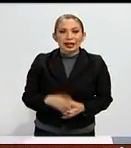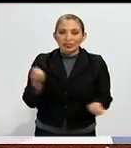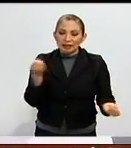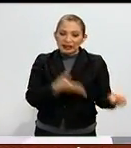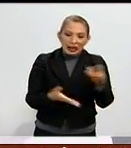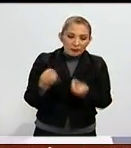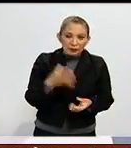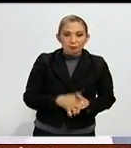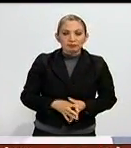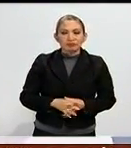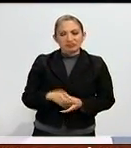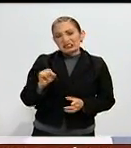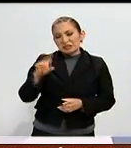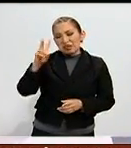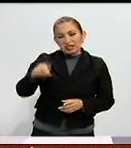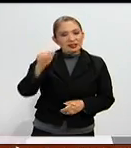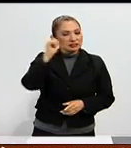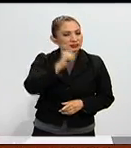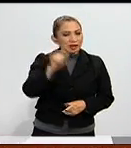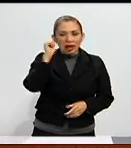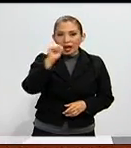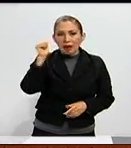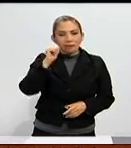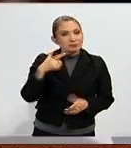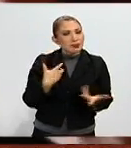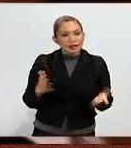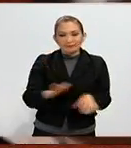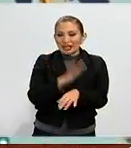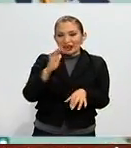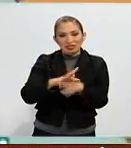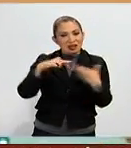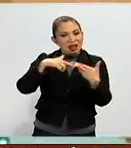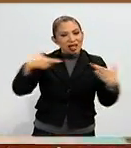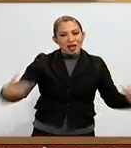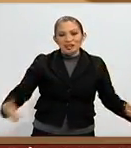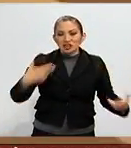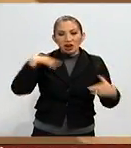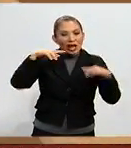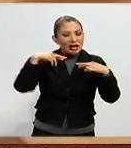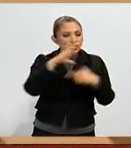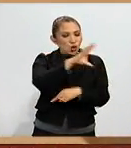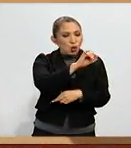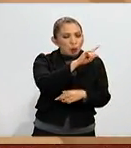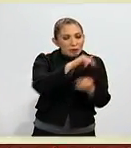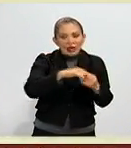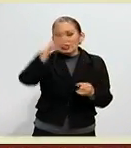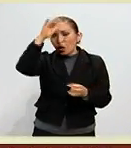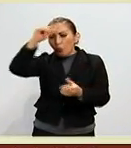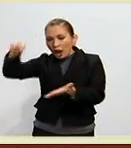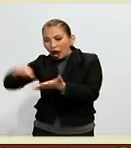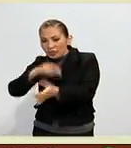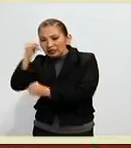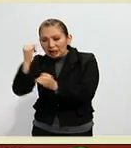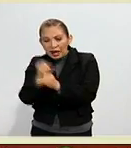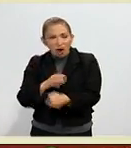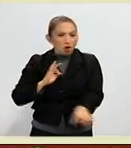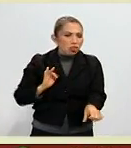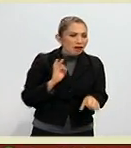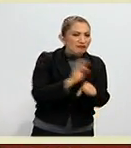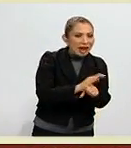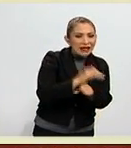de intercambio sobre Yo todo. creo que sí, siempre ha habido excelentes relaciones en las cumbres, en los tratados de cooperación, en la defensa